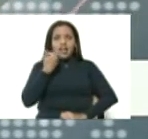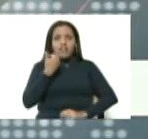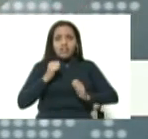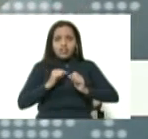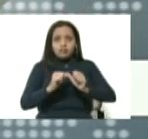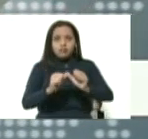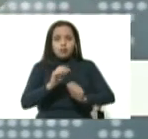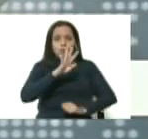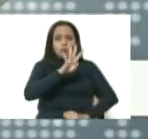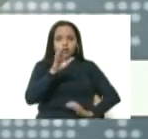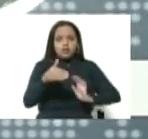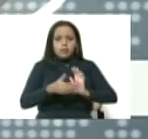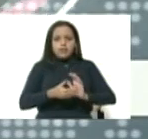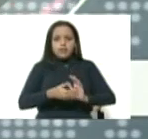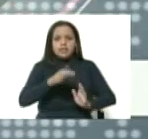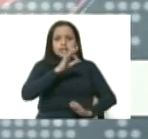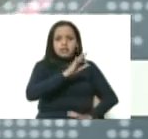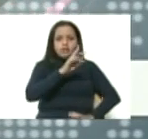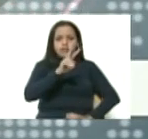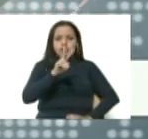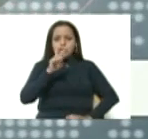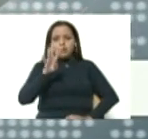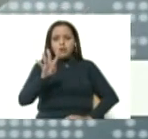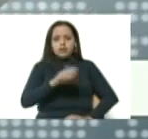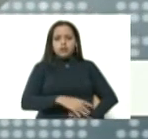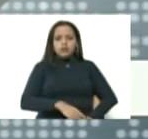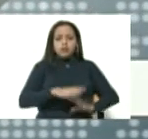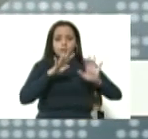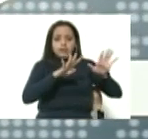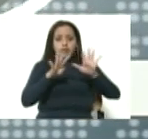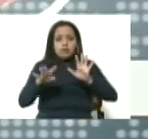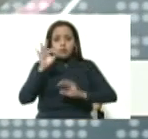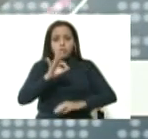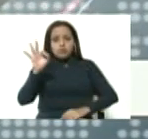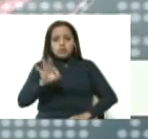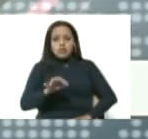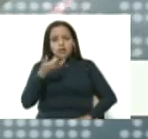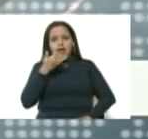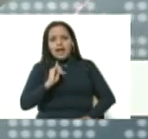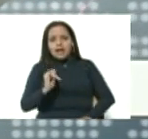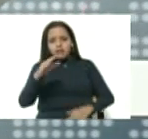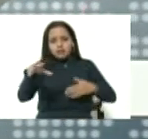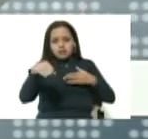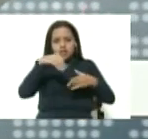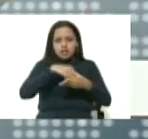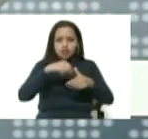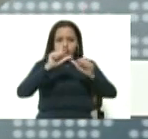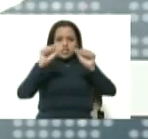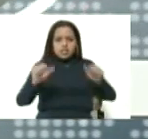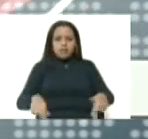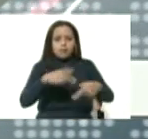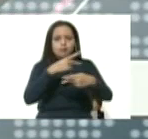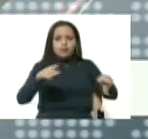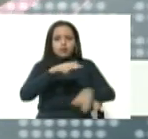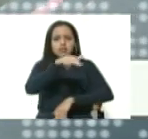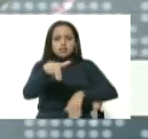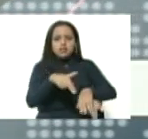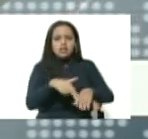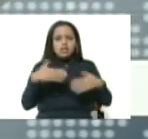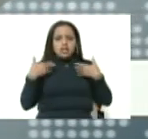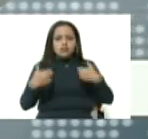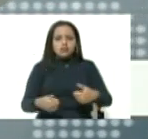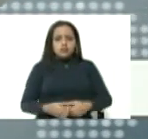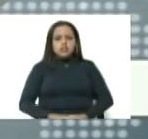4.324, es decir, el 99% se encuentran ingresados en el Sistema Público Nacional de Salud y